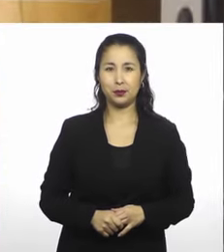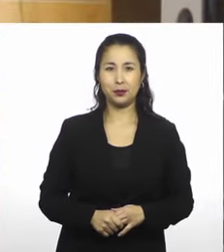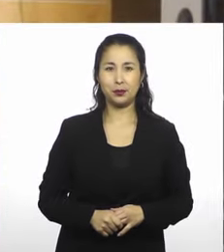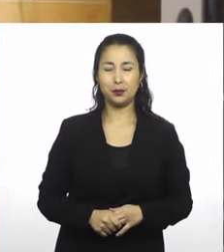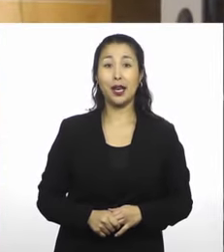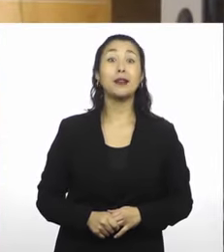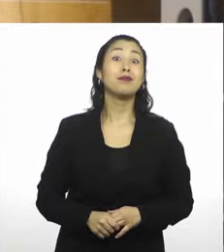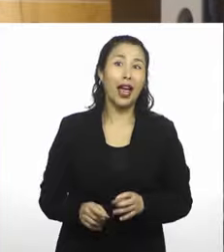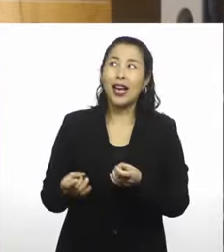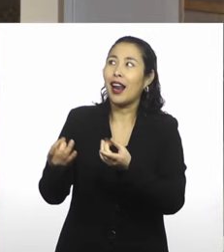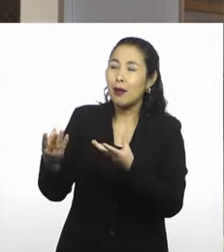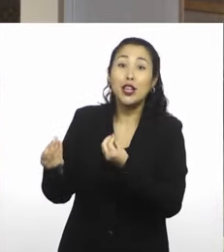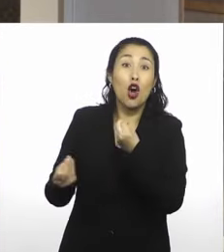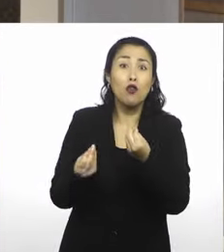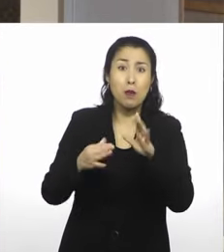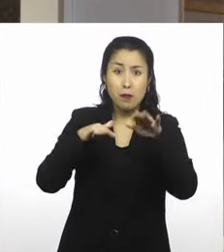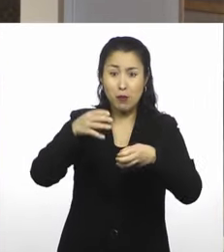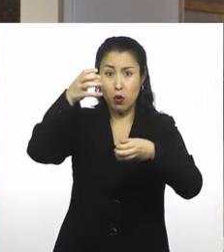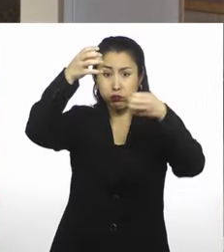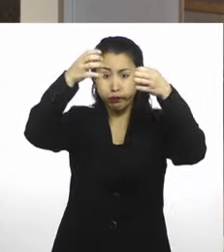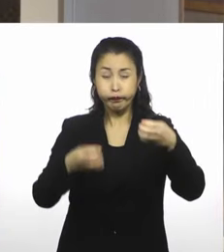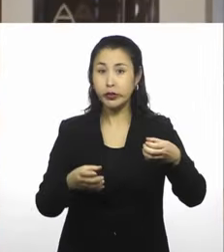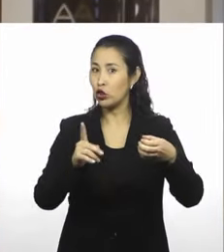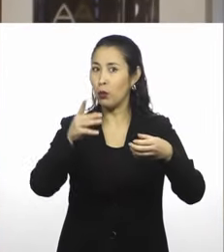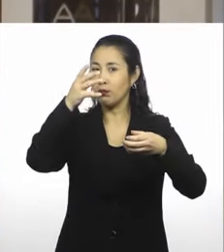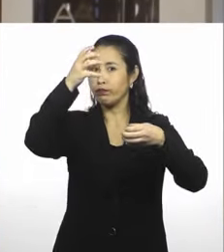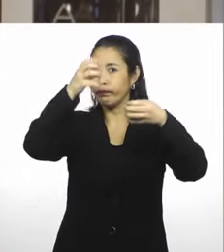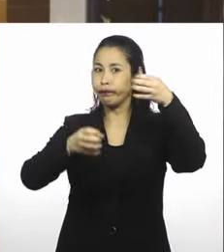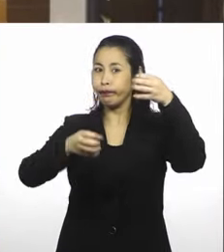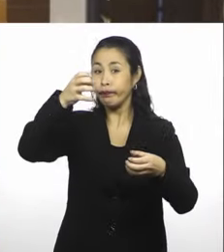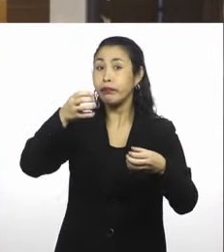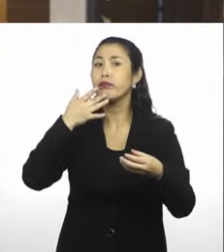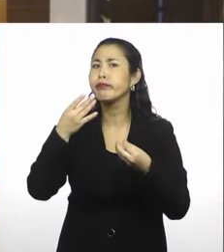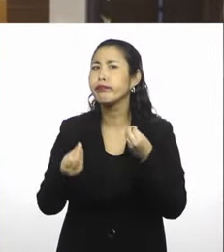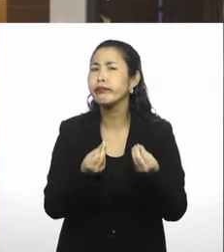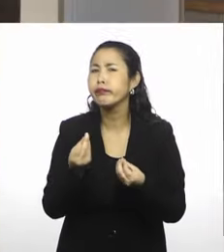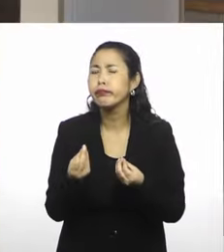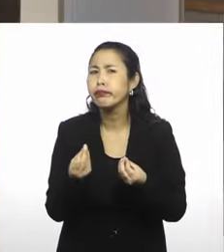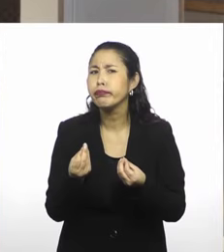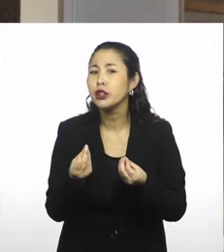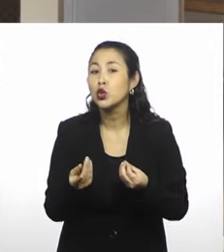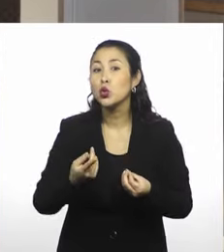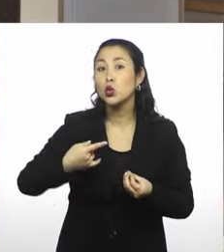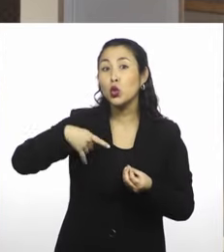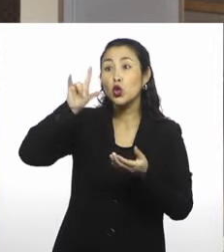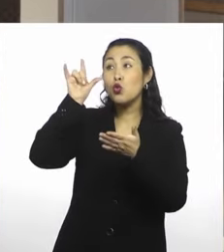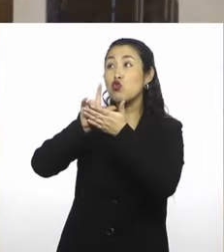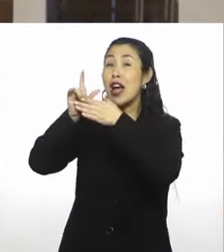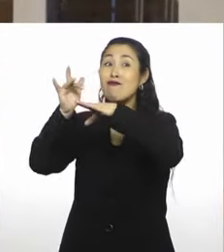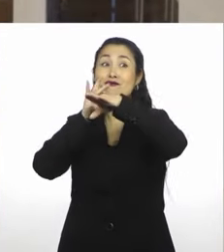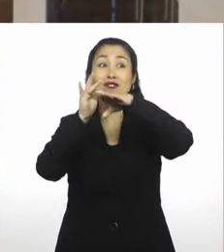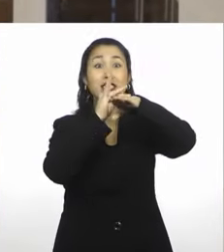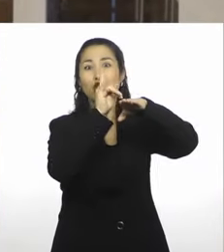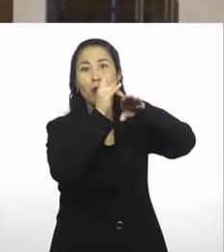Claramente no llegaron al mismo tiempo. Eso es porque no hemos considerado que nuestro espacio no está vacío, sino que hay aire.